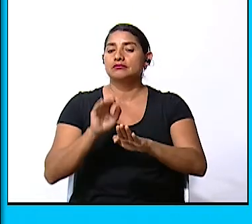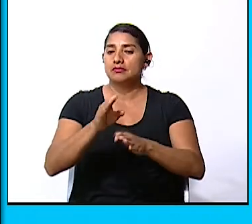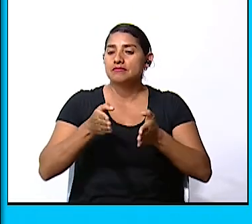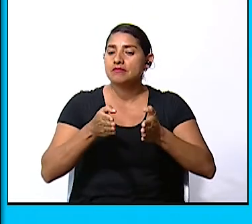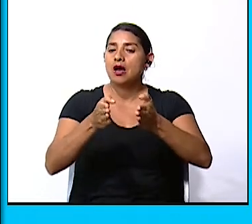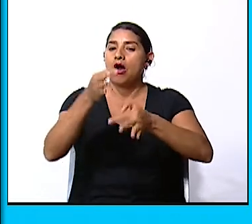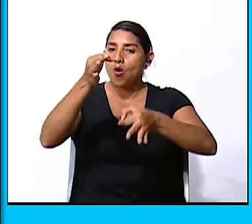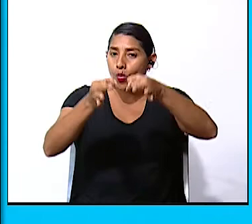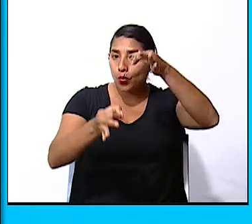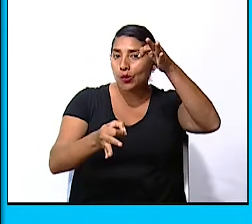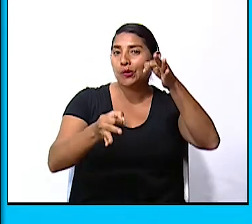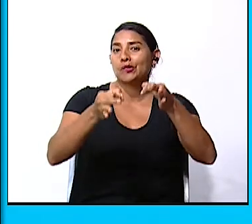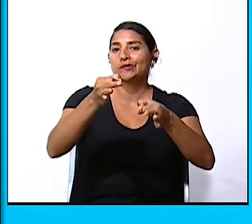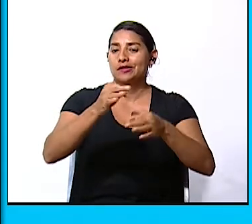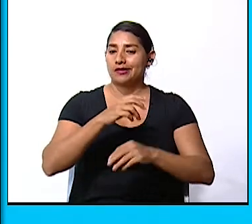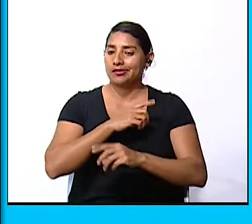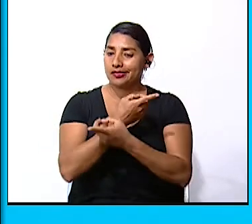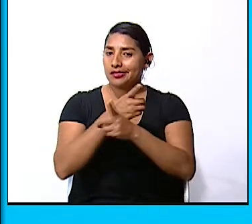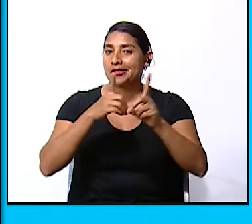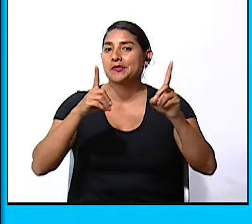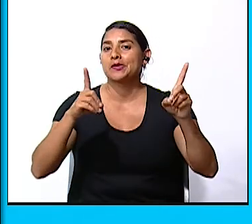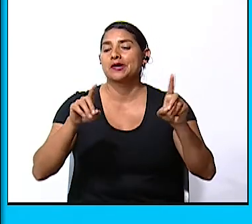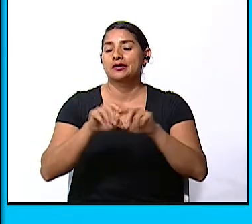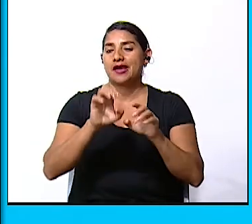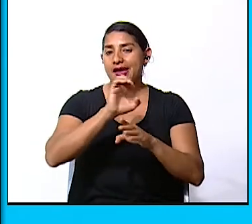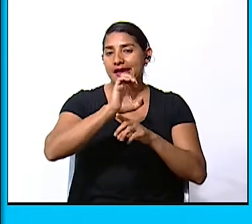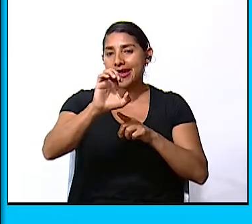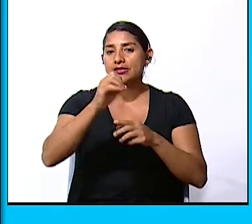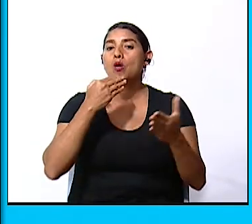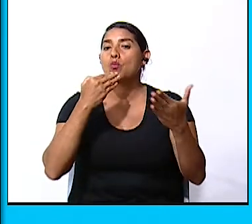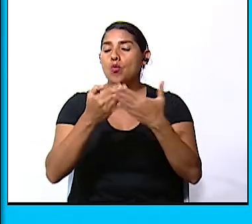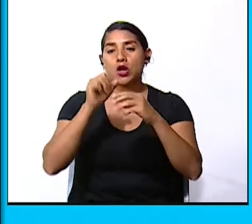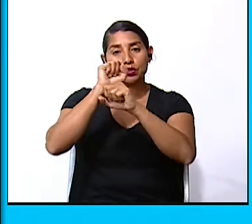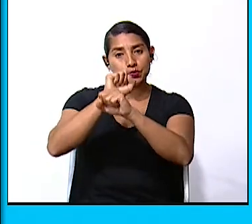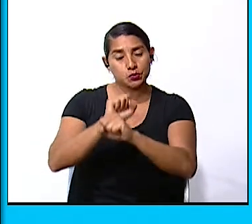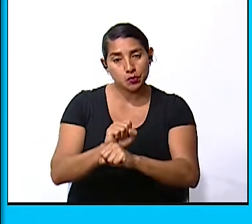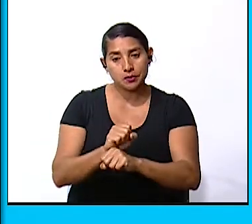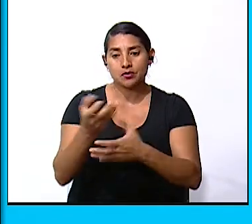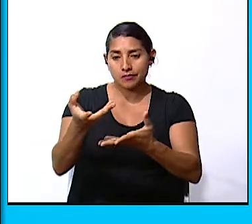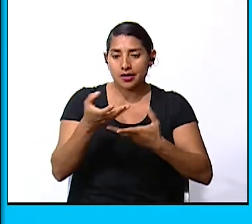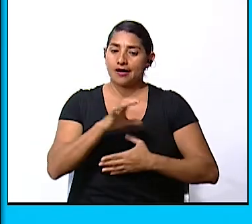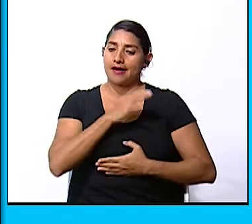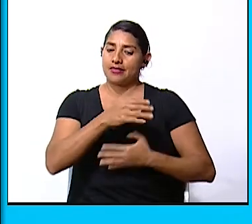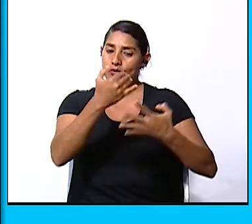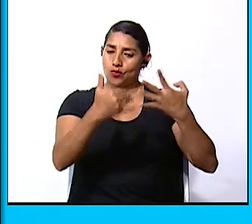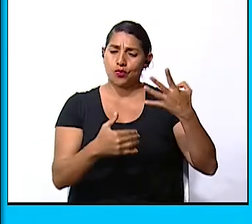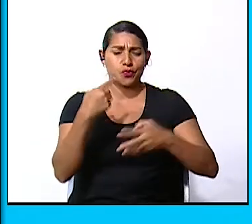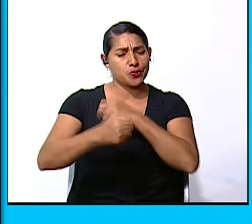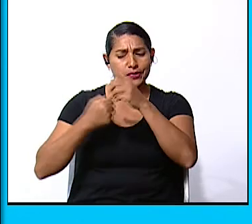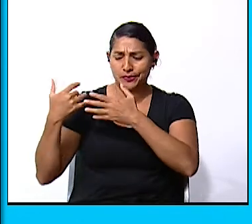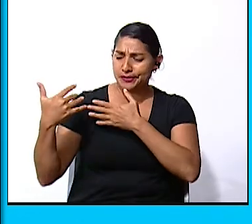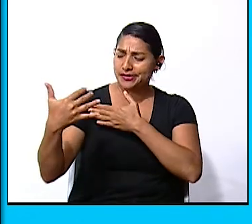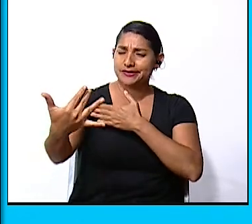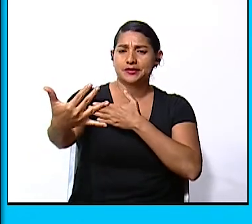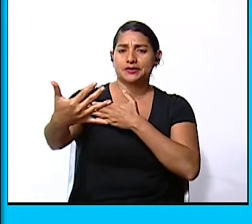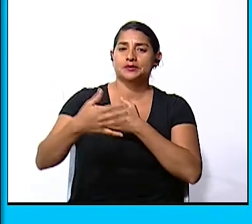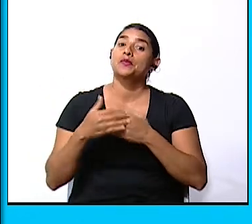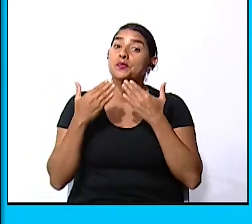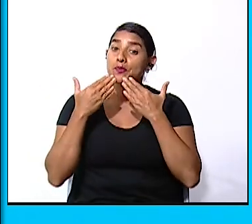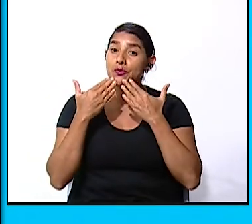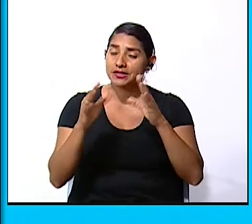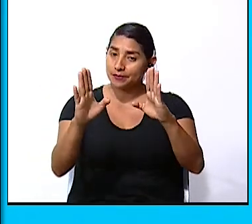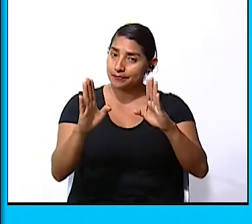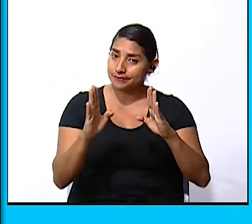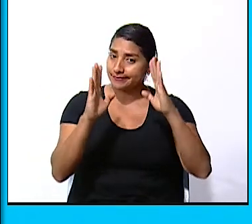sendas de la justicia, la democracia, la ética, las buenas costumbres que nos han caracterizado a lo largo de la historia. Muchas gracias